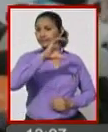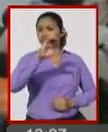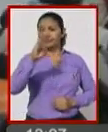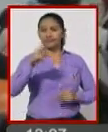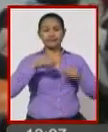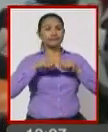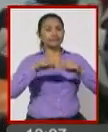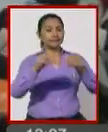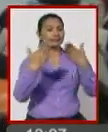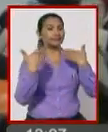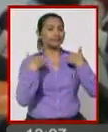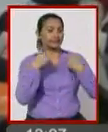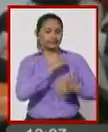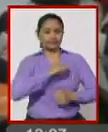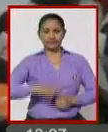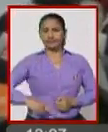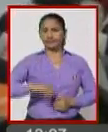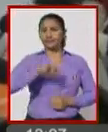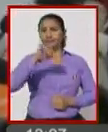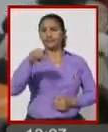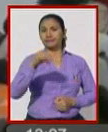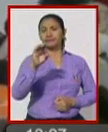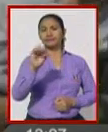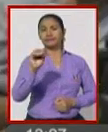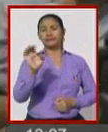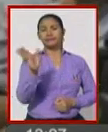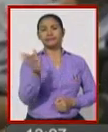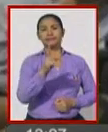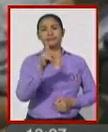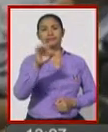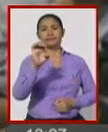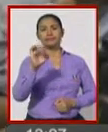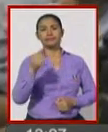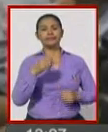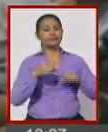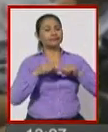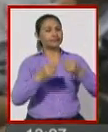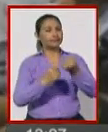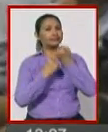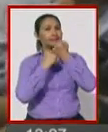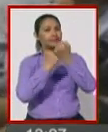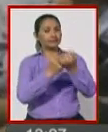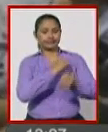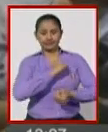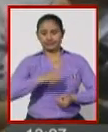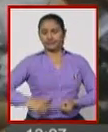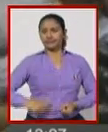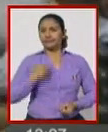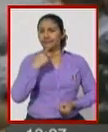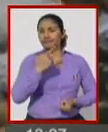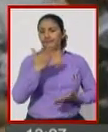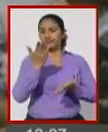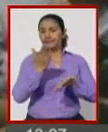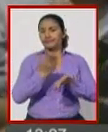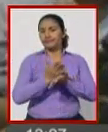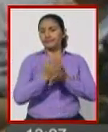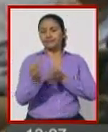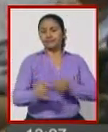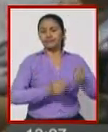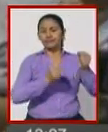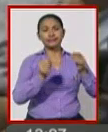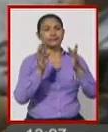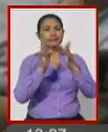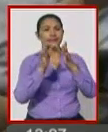Cochabamba sigue teniendo un alcalde y se llama José María Leyes. Manifestaron su apoyo al alcalde electo y rechazaron que él quede privado de poder ir a